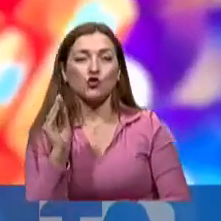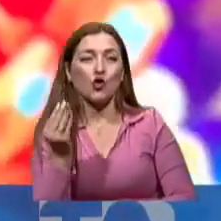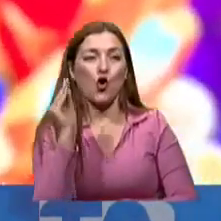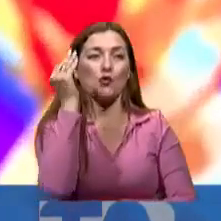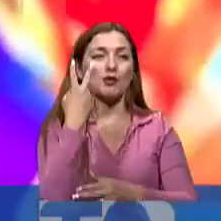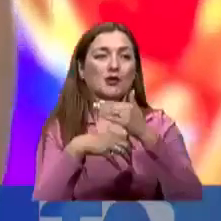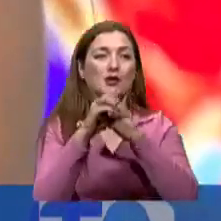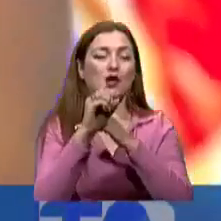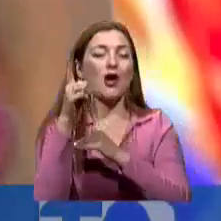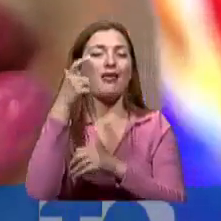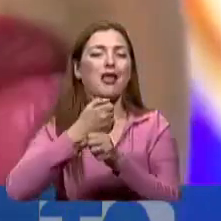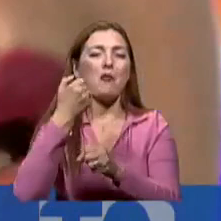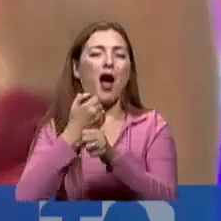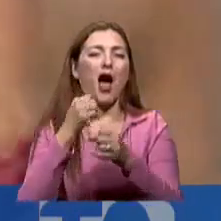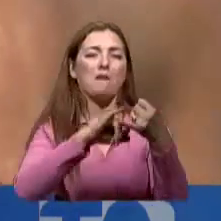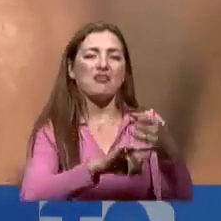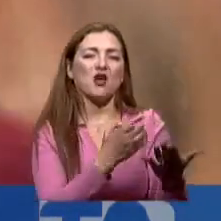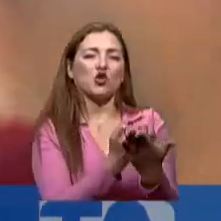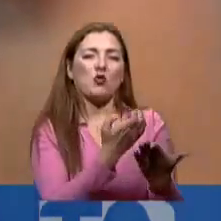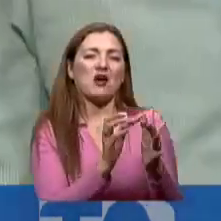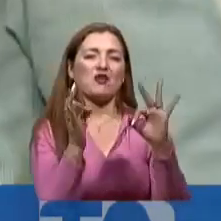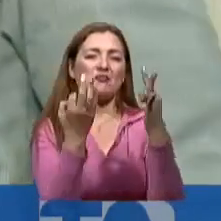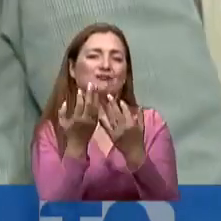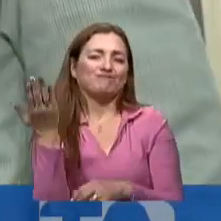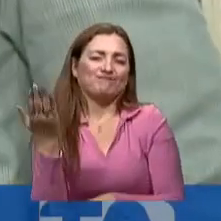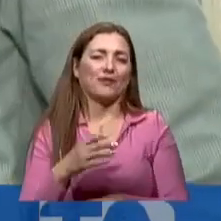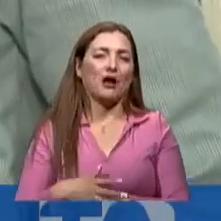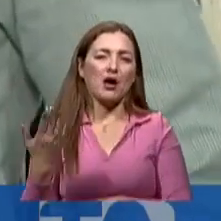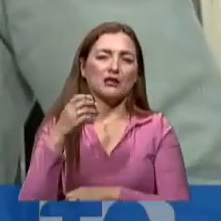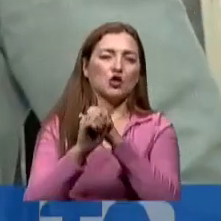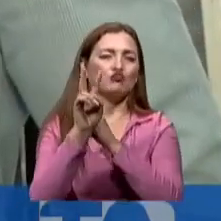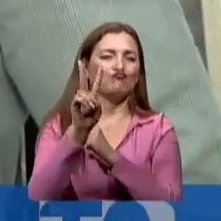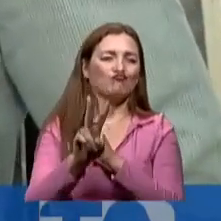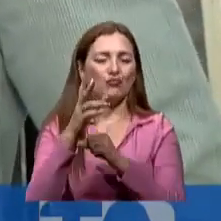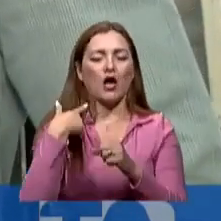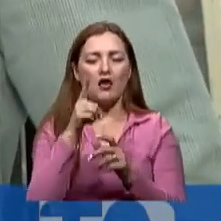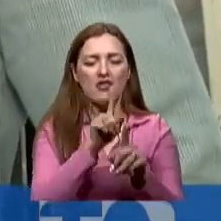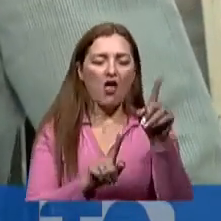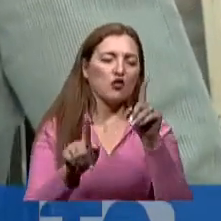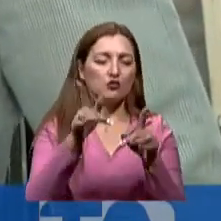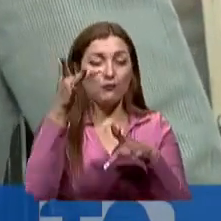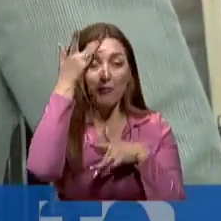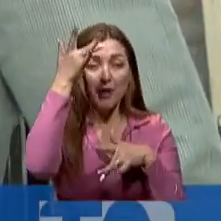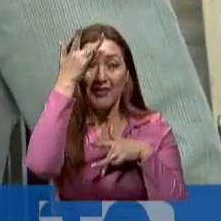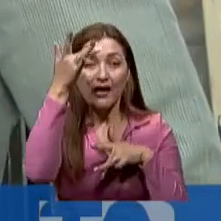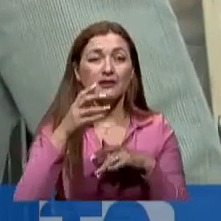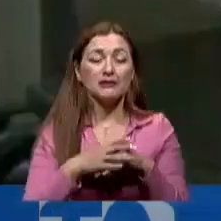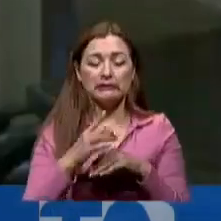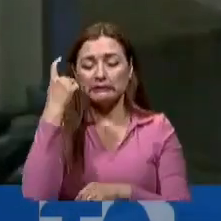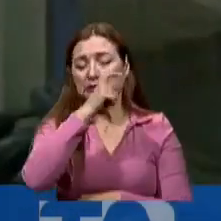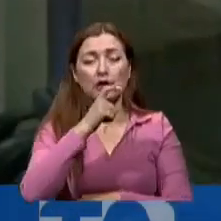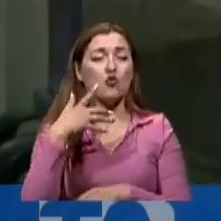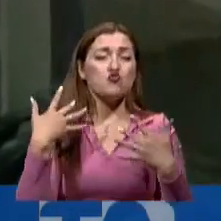familia hace un año fue diagnosticada con la enfermedad desde ese entonces sus días son difíciles sobre todo porque según